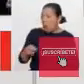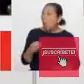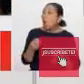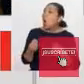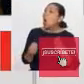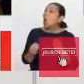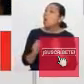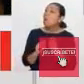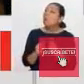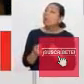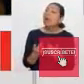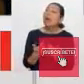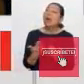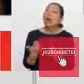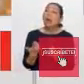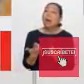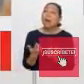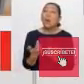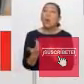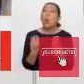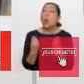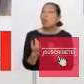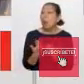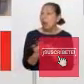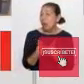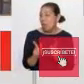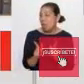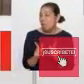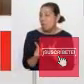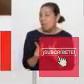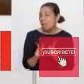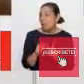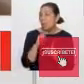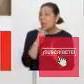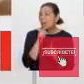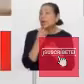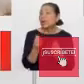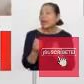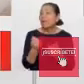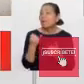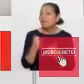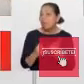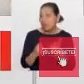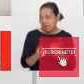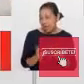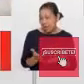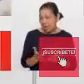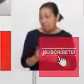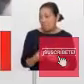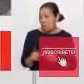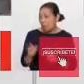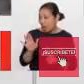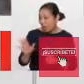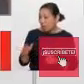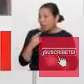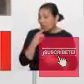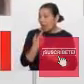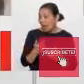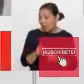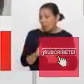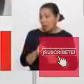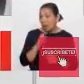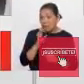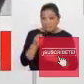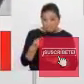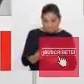es que se da esta liberación de Valeria? ¿Cuál fue el determinante finalmente, la causa por la cual ellos deciden liberar? ¿Se